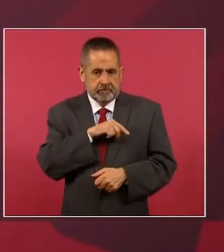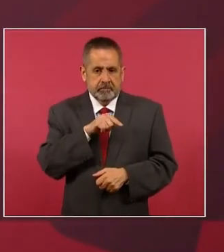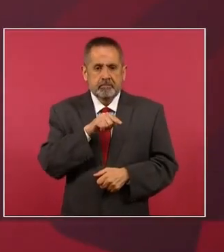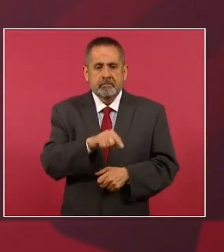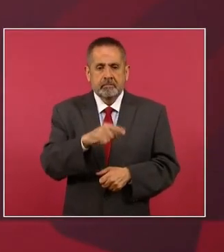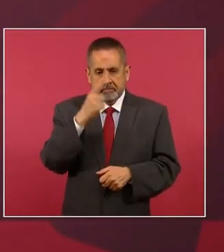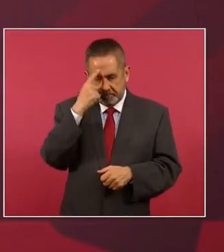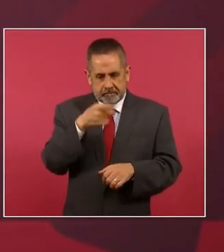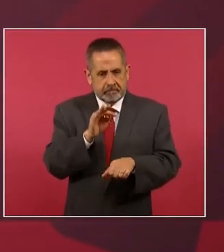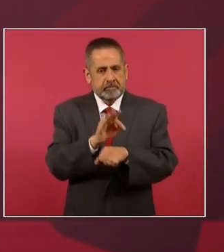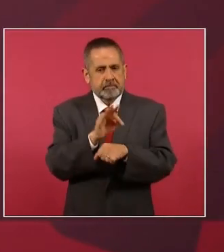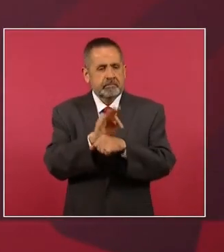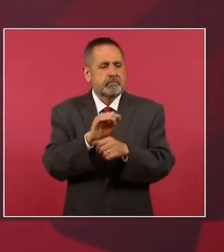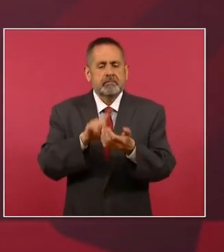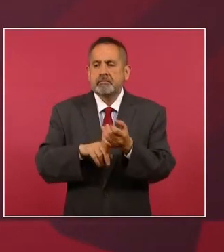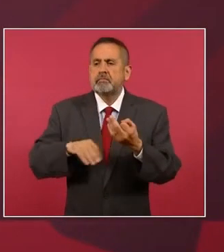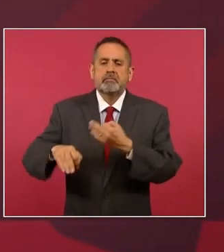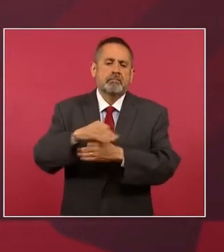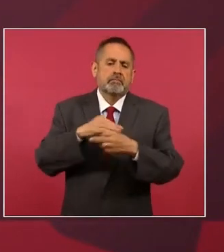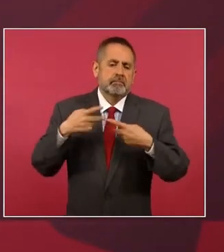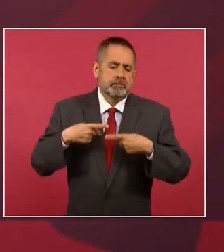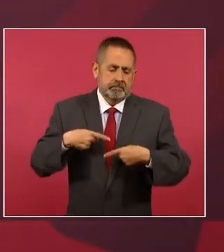es para proteger a la gente.